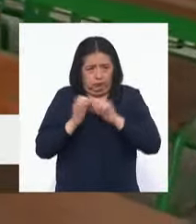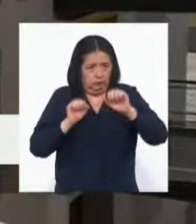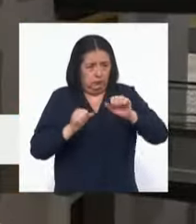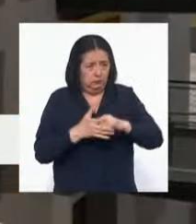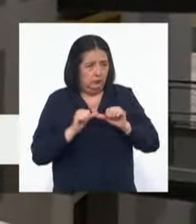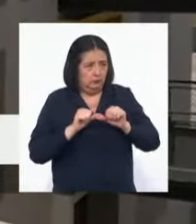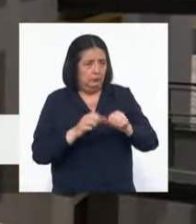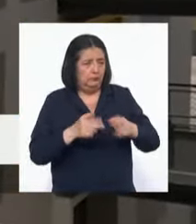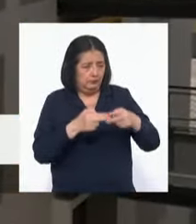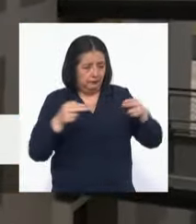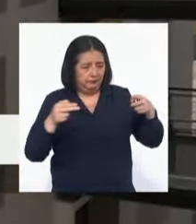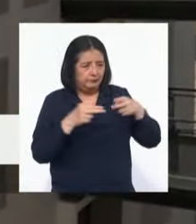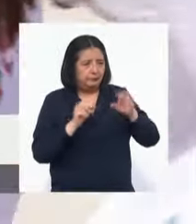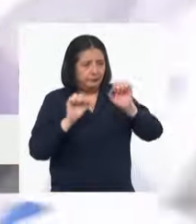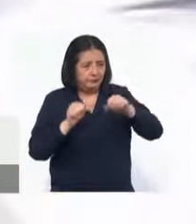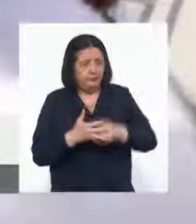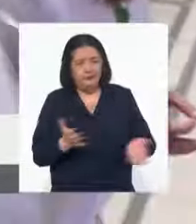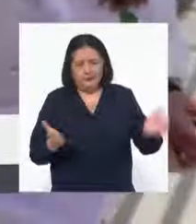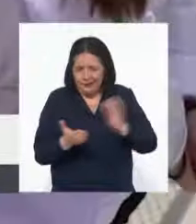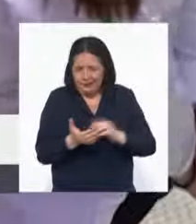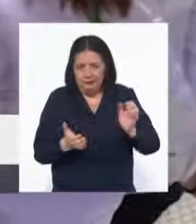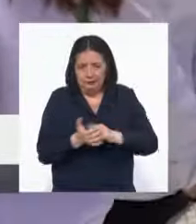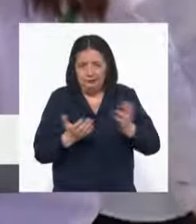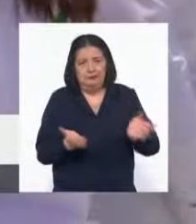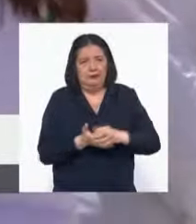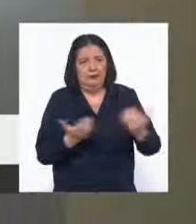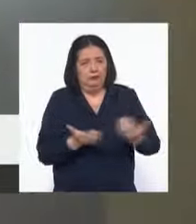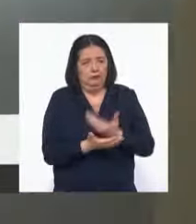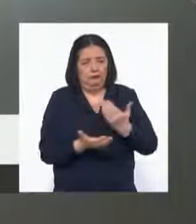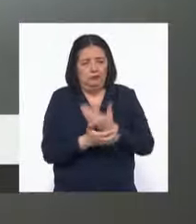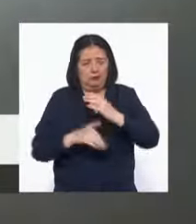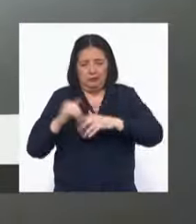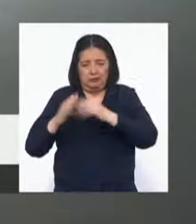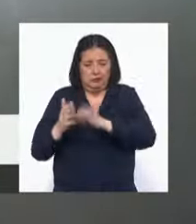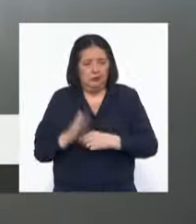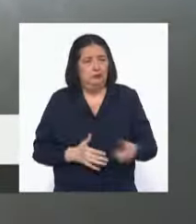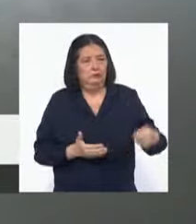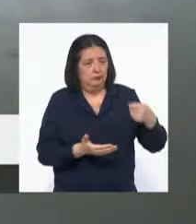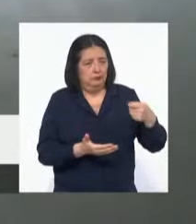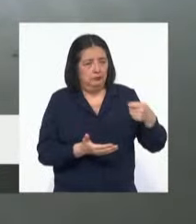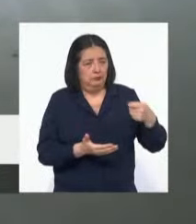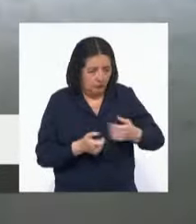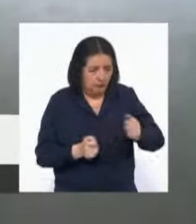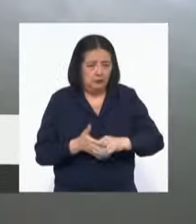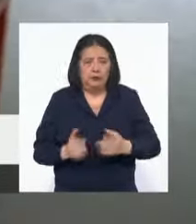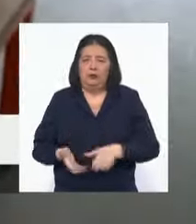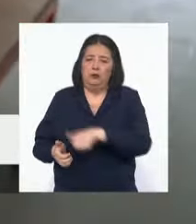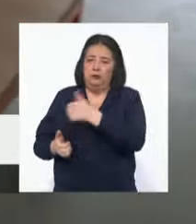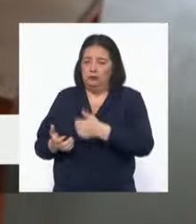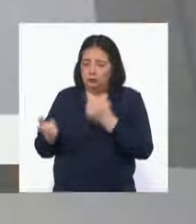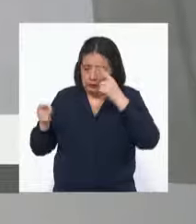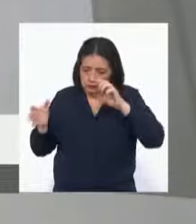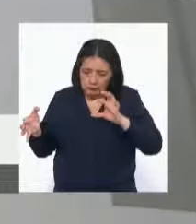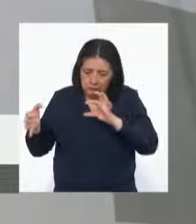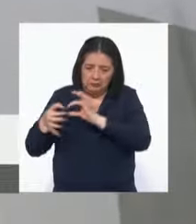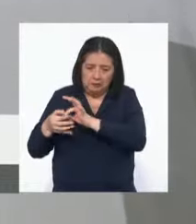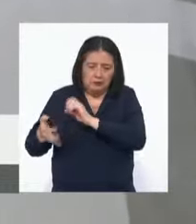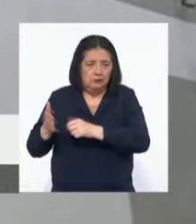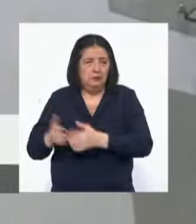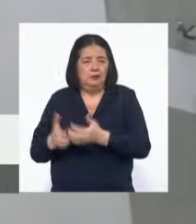haciendo las inauguraciones e incrementando en el marco de nuestro plan nuevas obras por impuestos, nuevas obras por asociación público-privadas y también